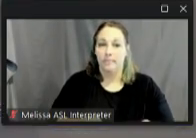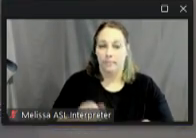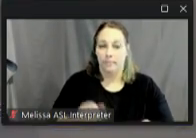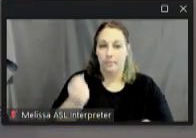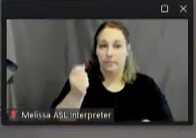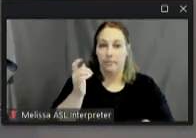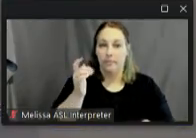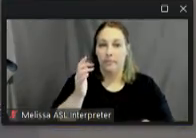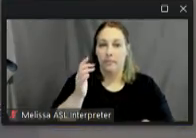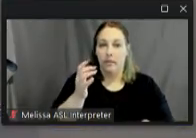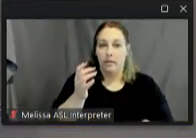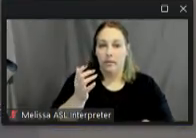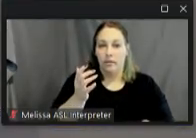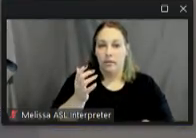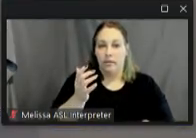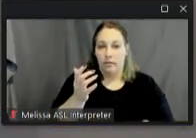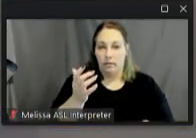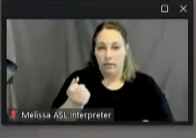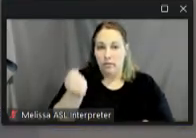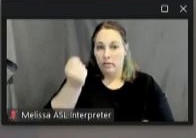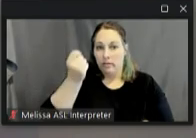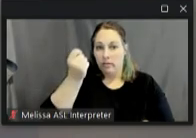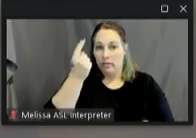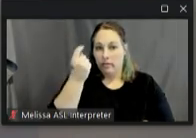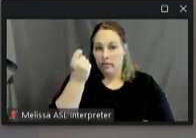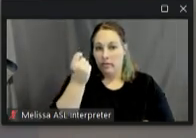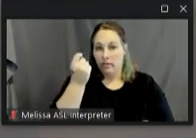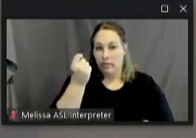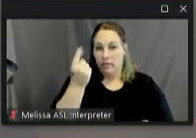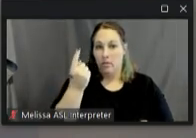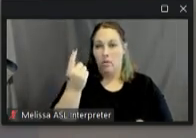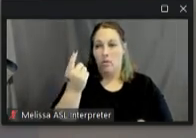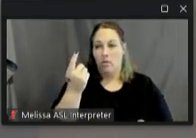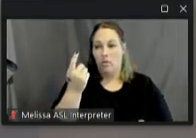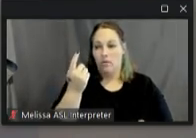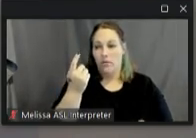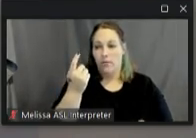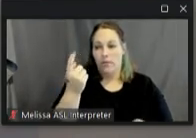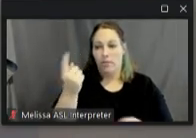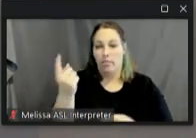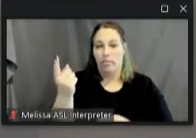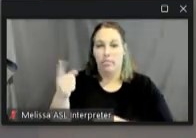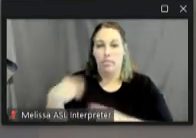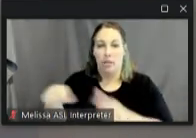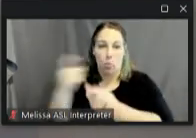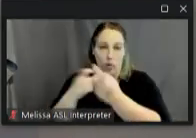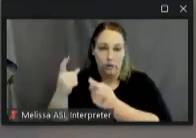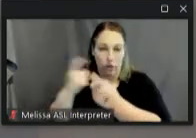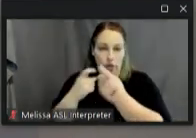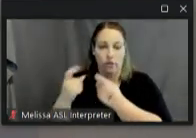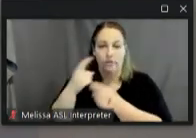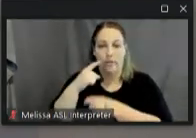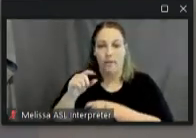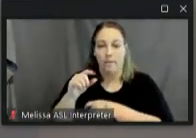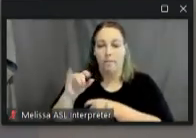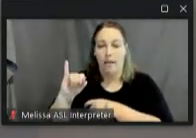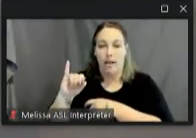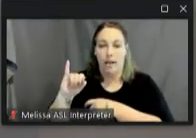miembros de la Comisión Interamericana, precisamente para llegar a los territorios de nuestro